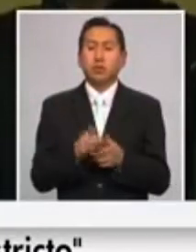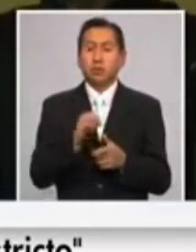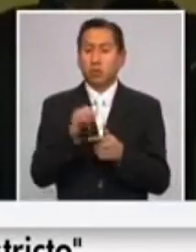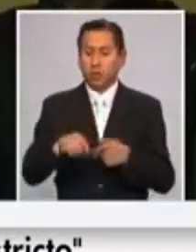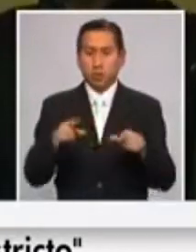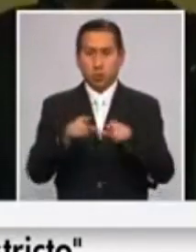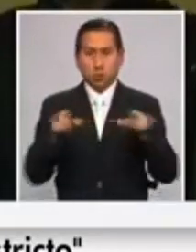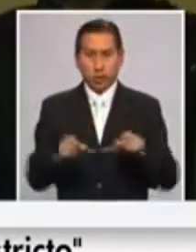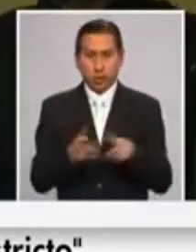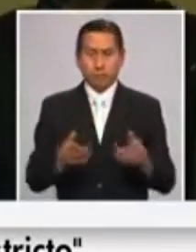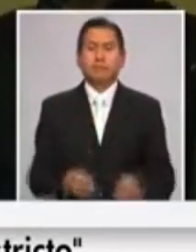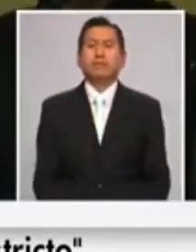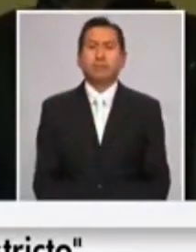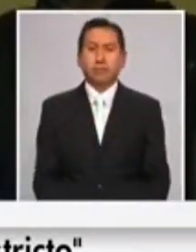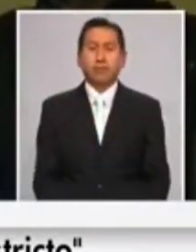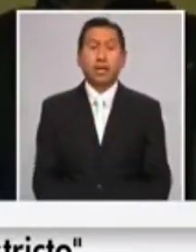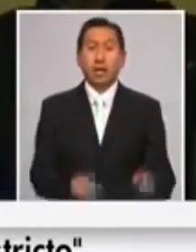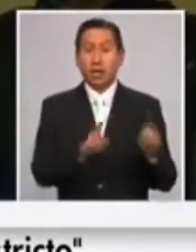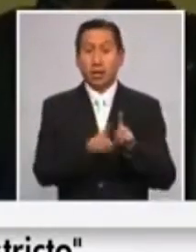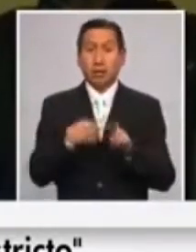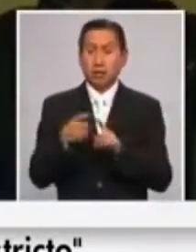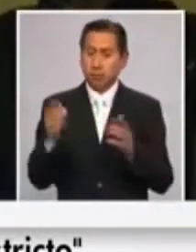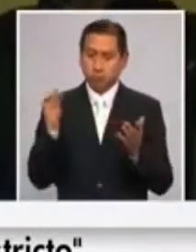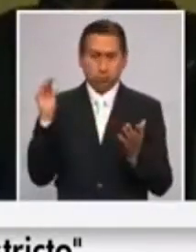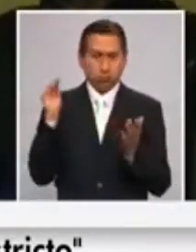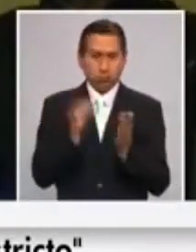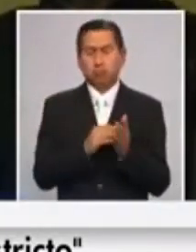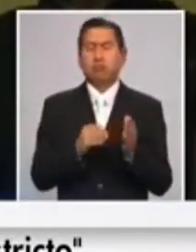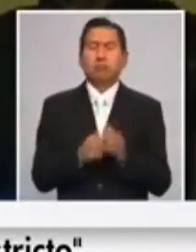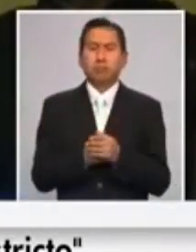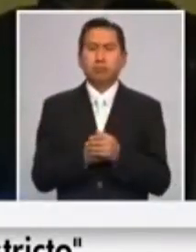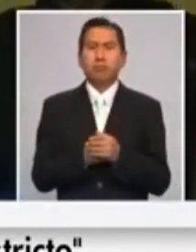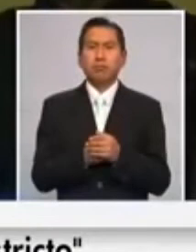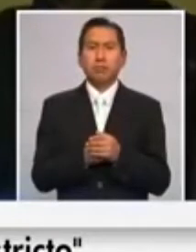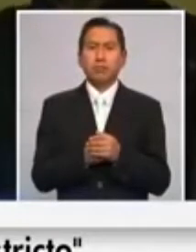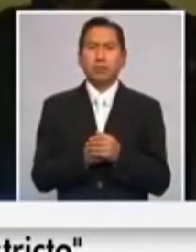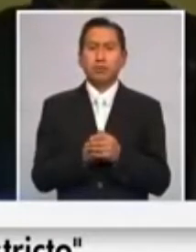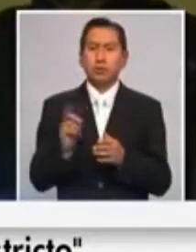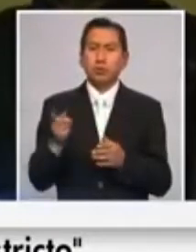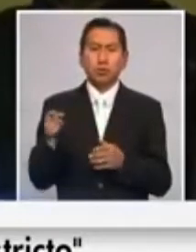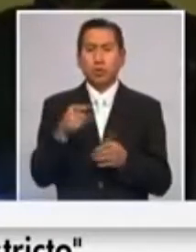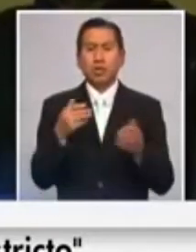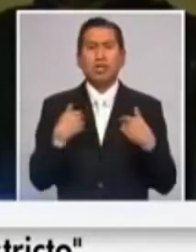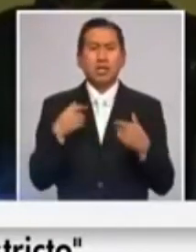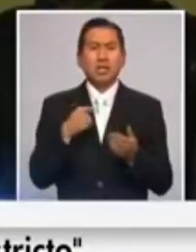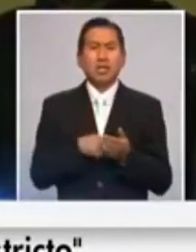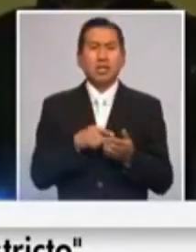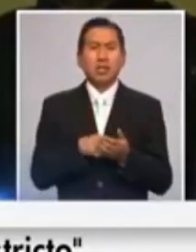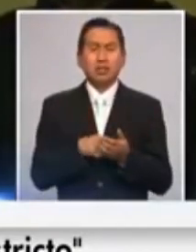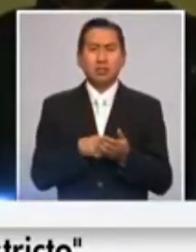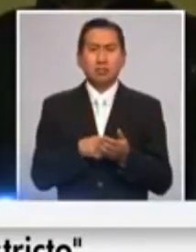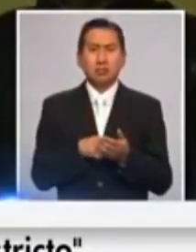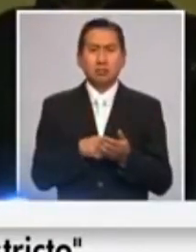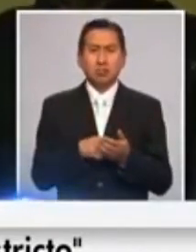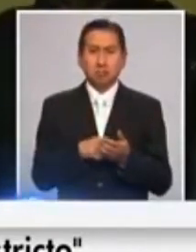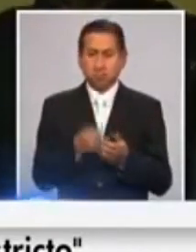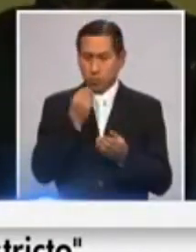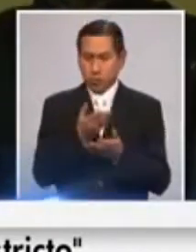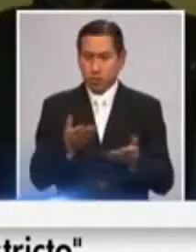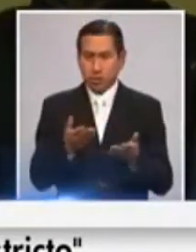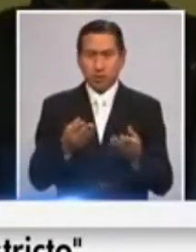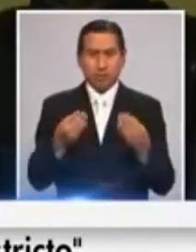Patacamaya. También se establece que solo se realizará el abastecimiento de